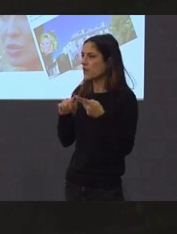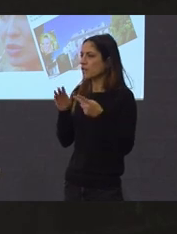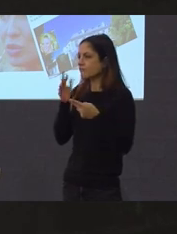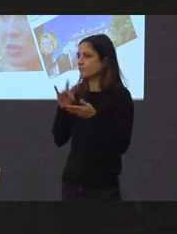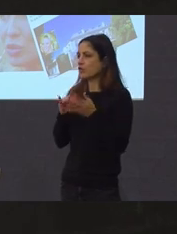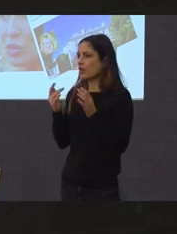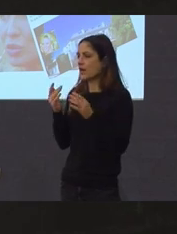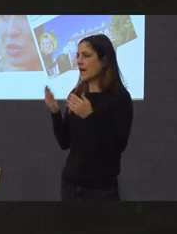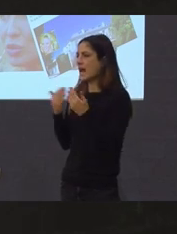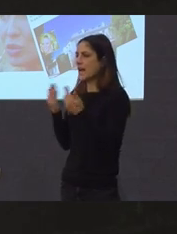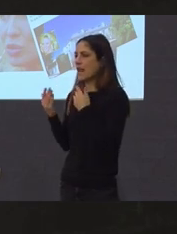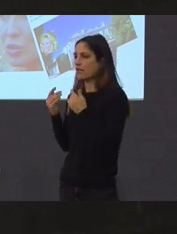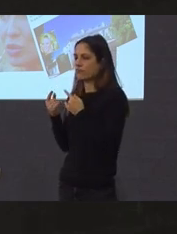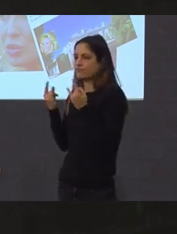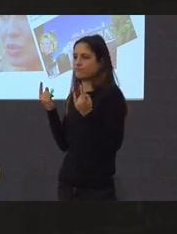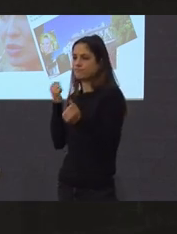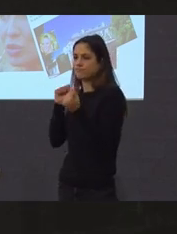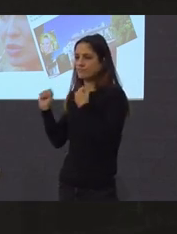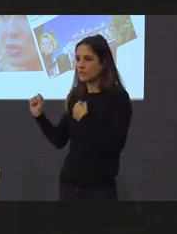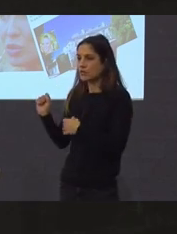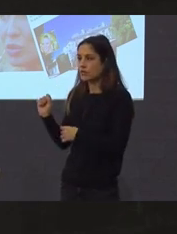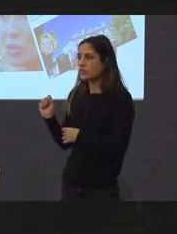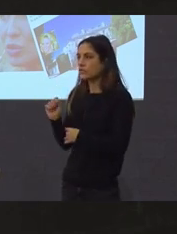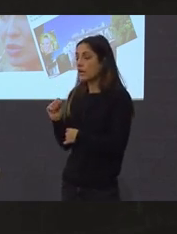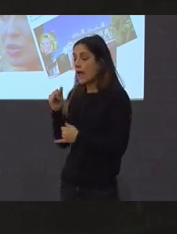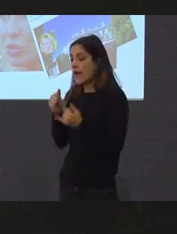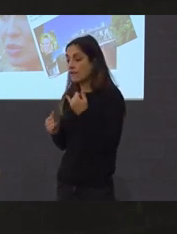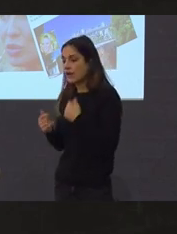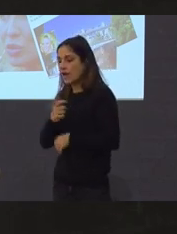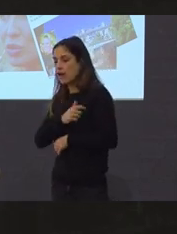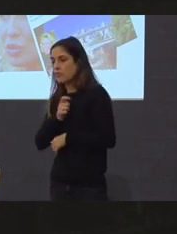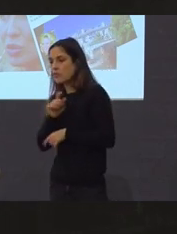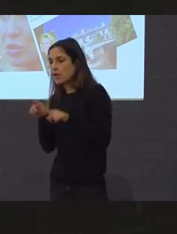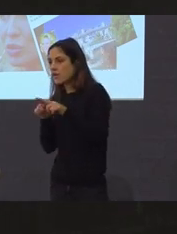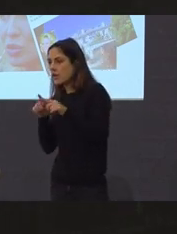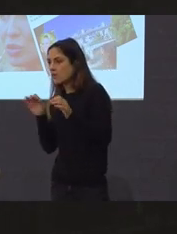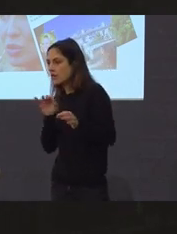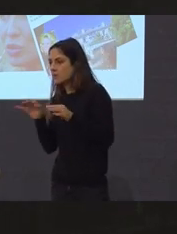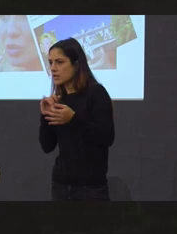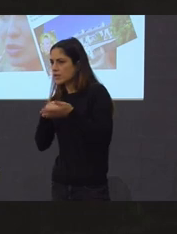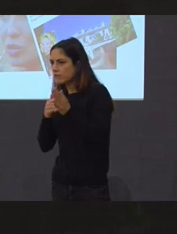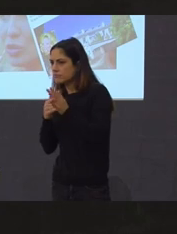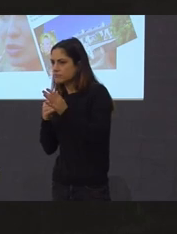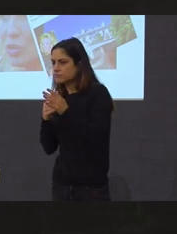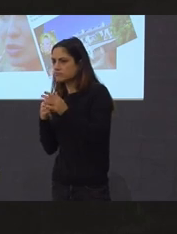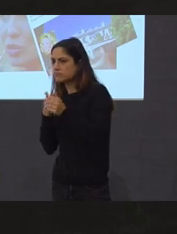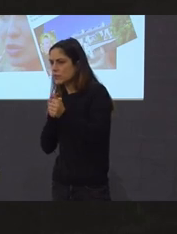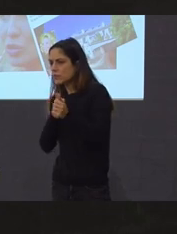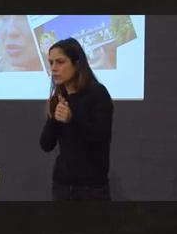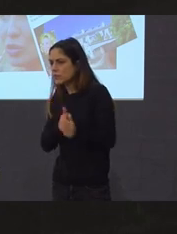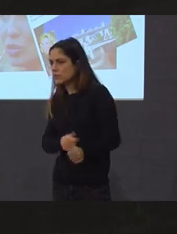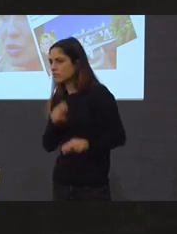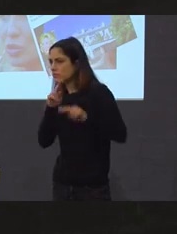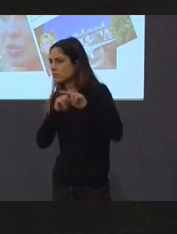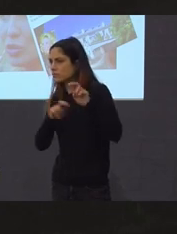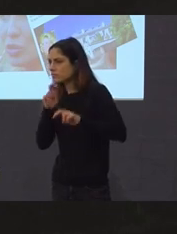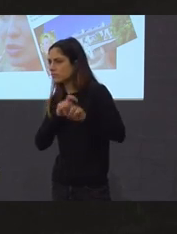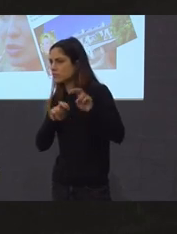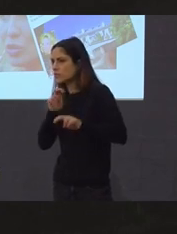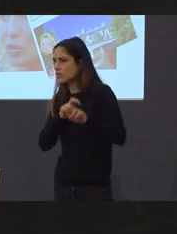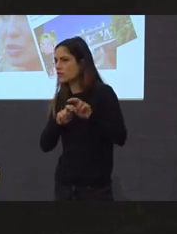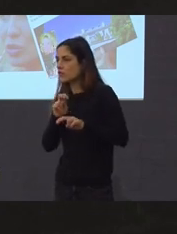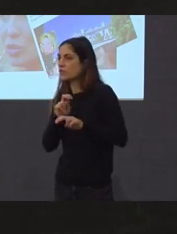e houve unha operación de Estado para recuperar ese material comprometido, que incluiu un pago